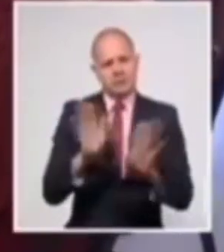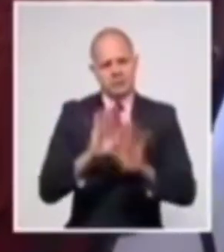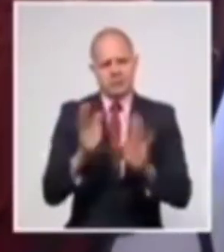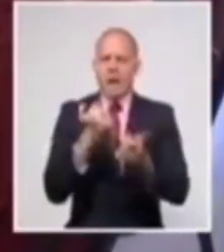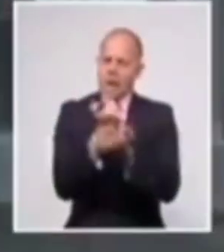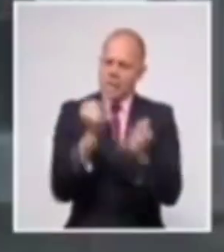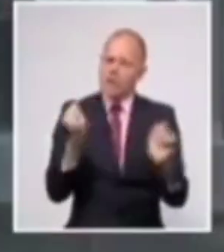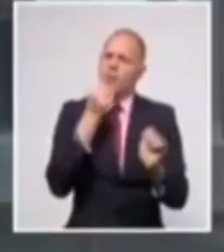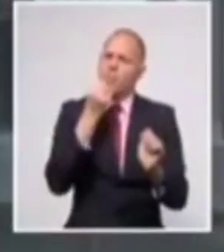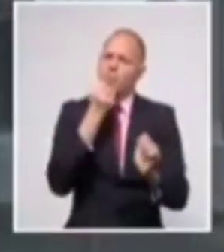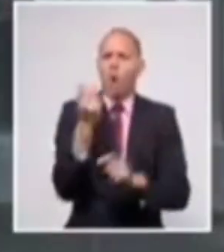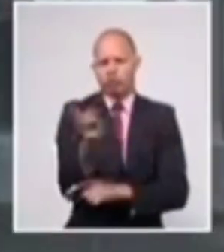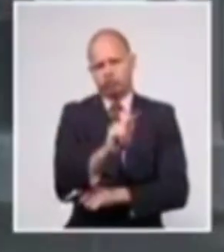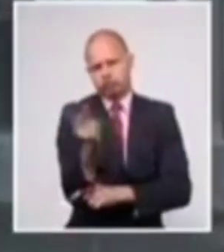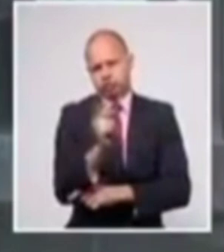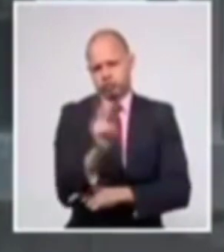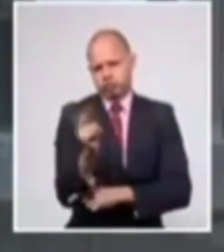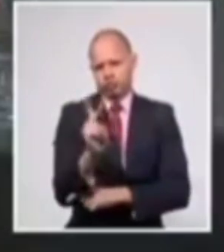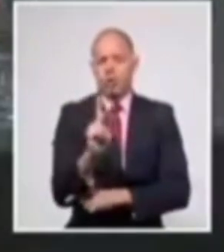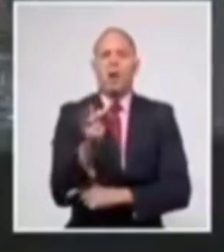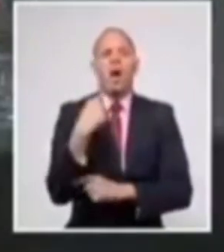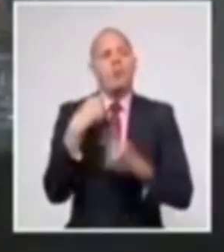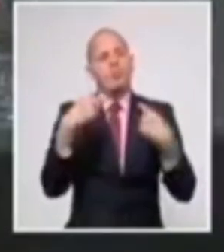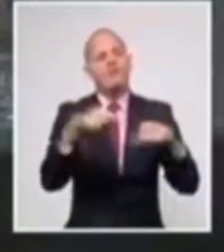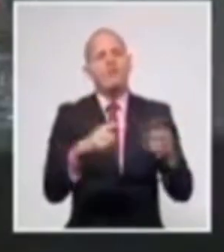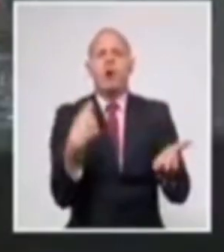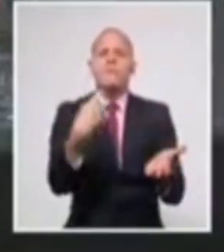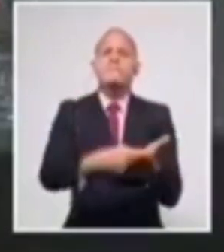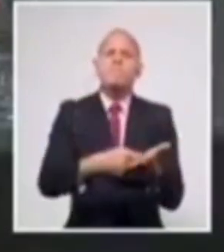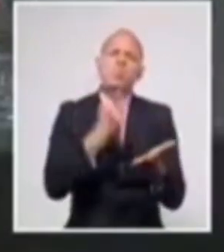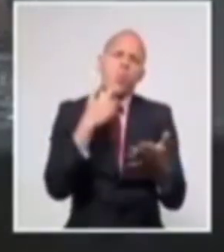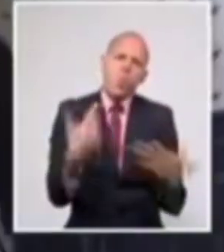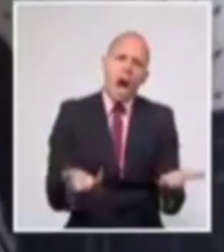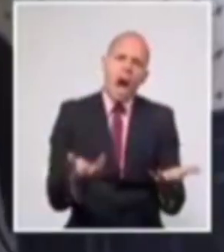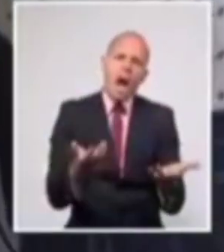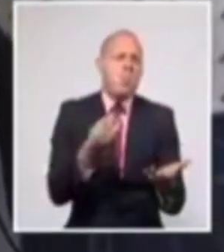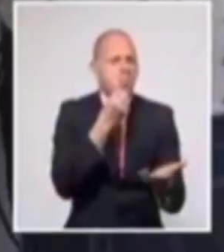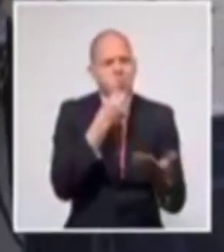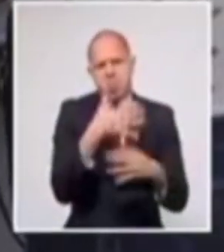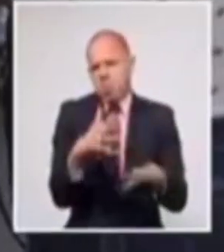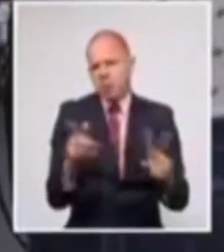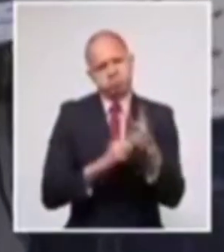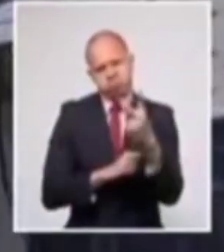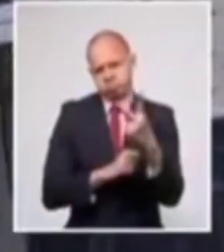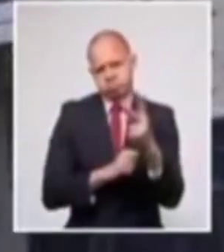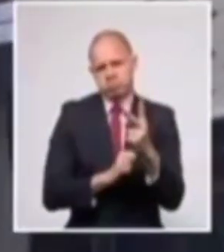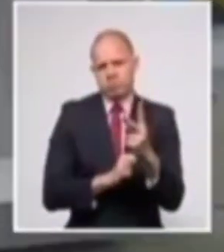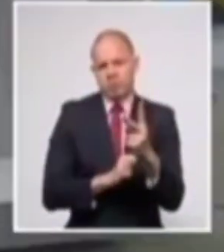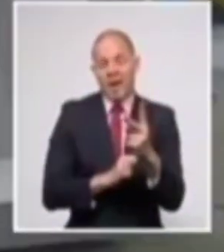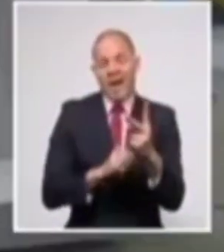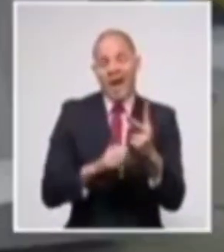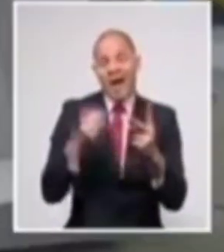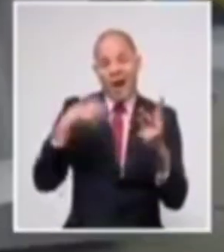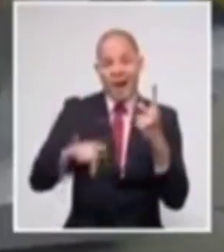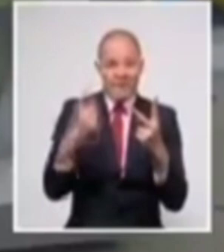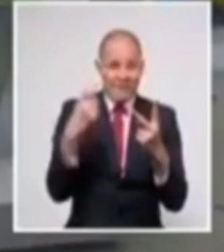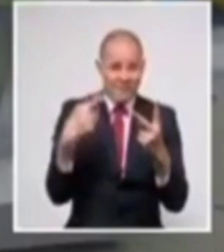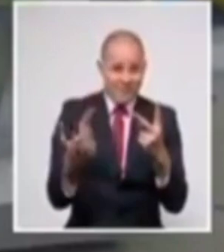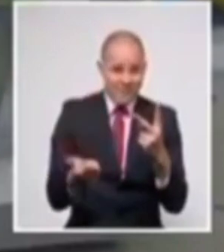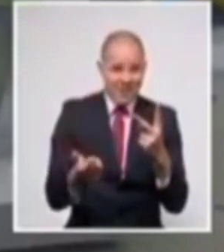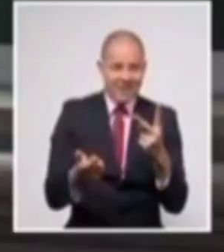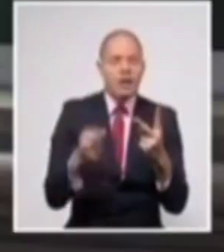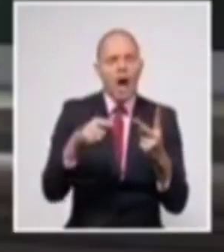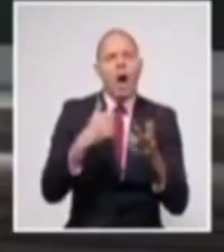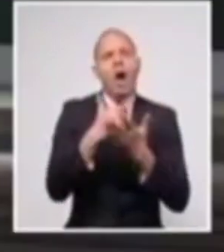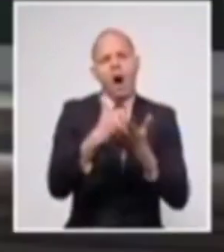ambas monedas en muchas instalaciones el entorno ideal para lograr la unificación monetaria y cambiaria en cuba' pasa por